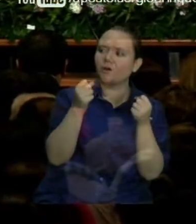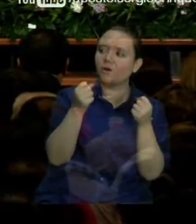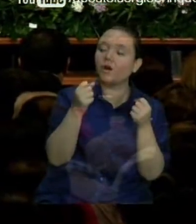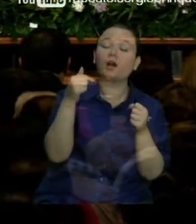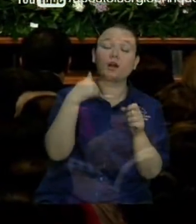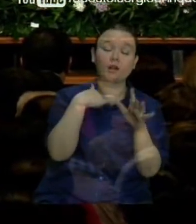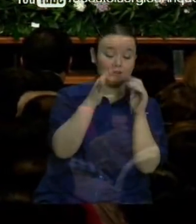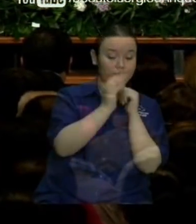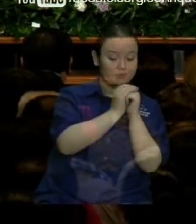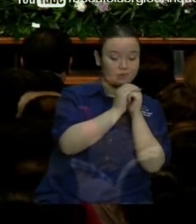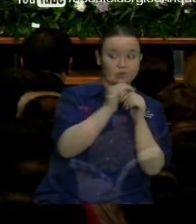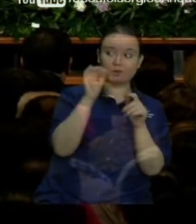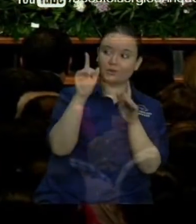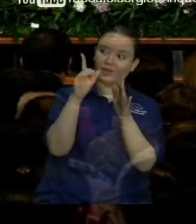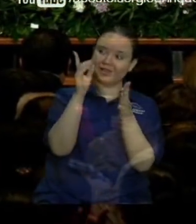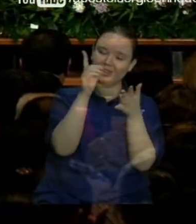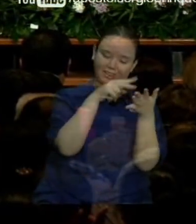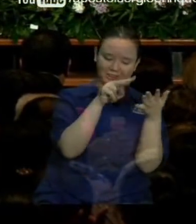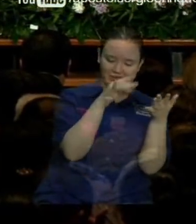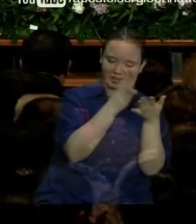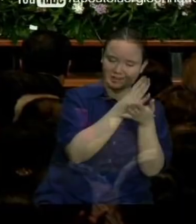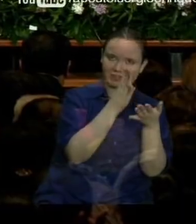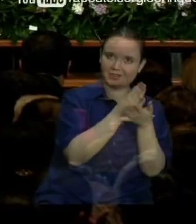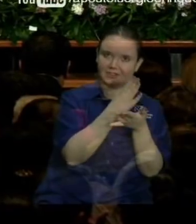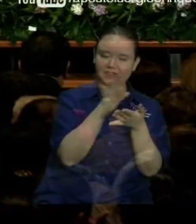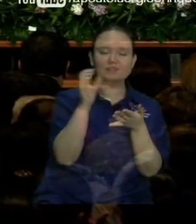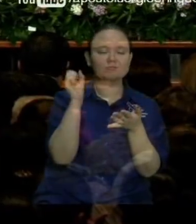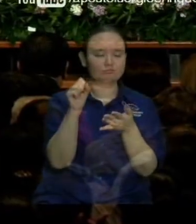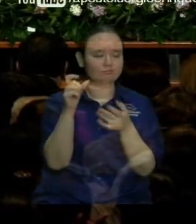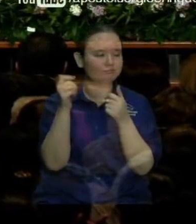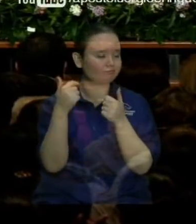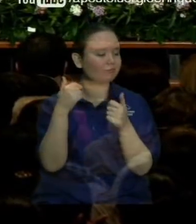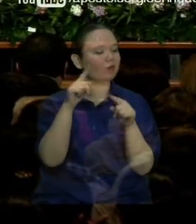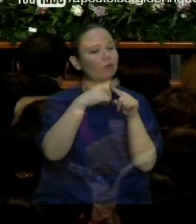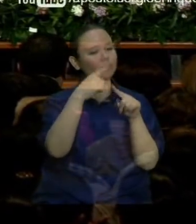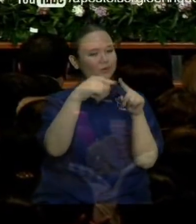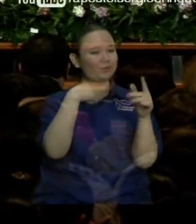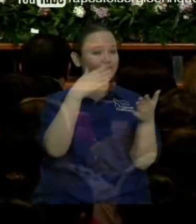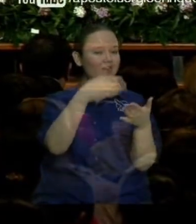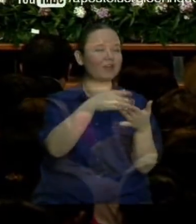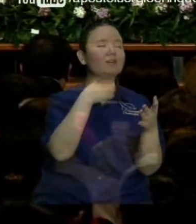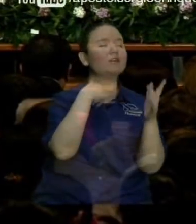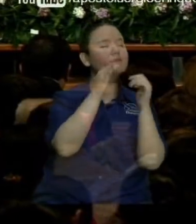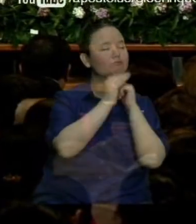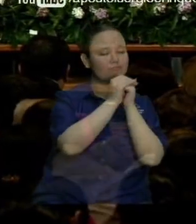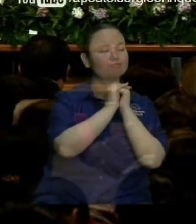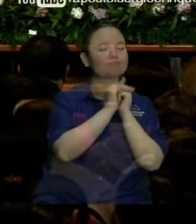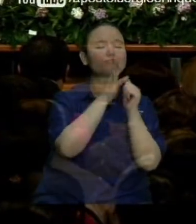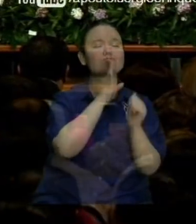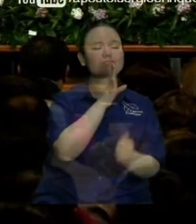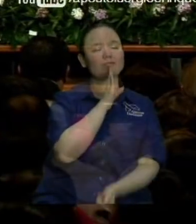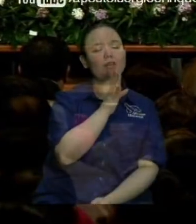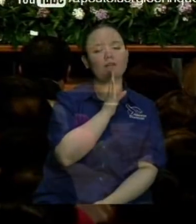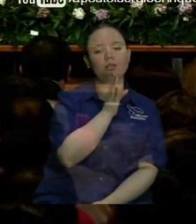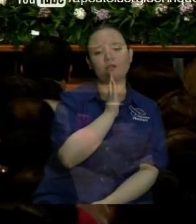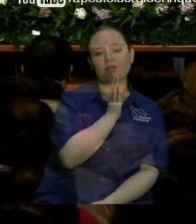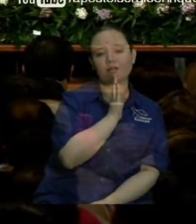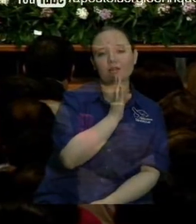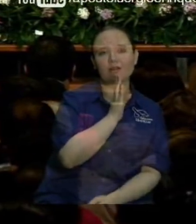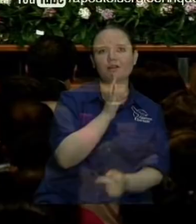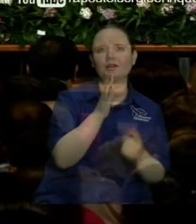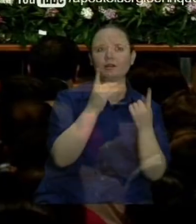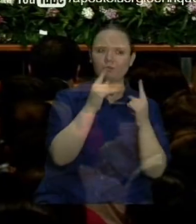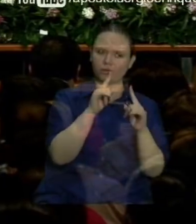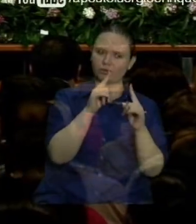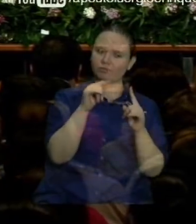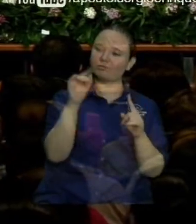no sabía orar. Yo empezaba, Padre nuestro que estás en el cielo, santificado sea tu nombre, que nos entorne. Entonces él me